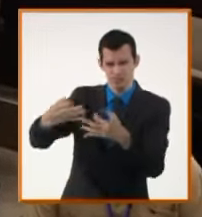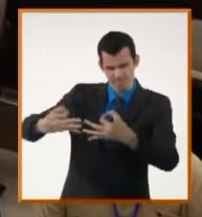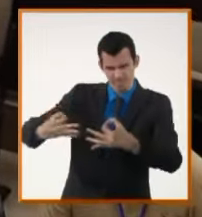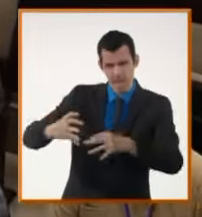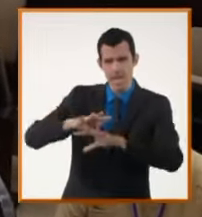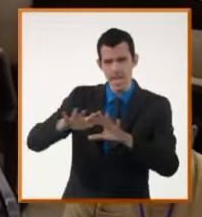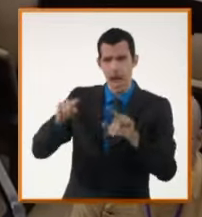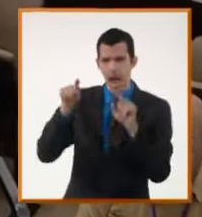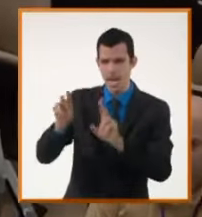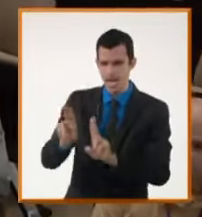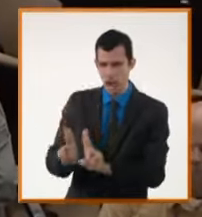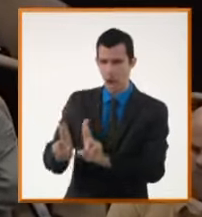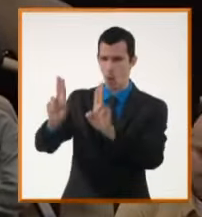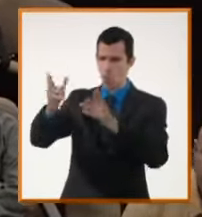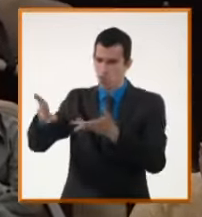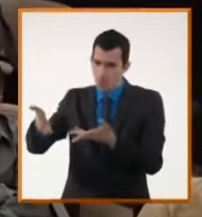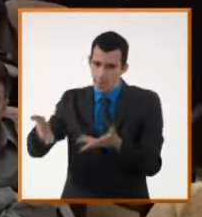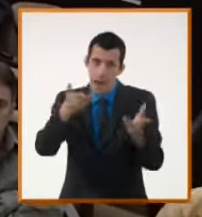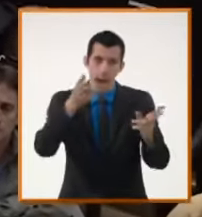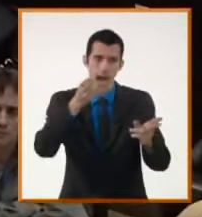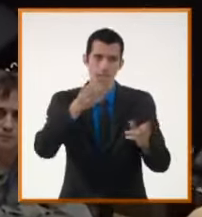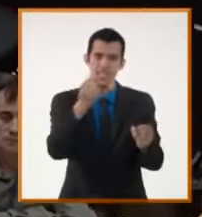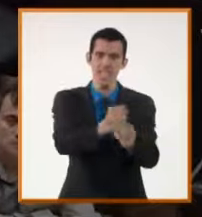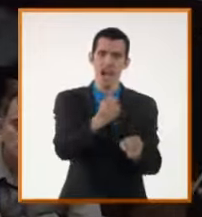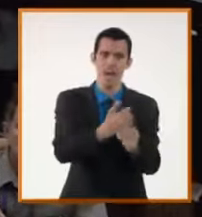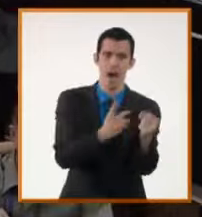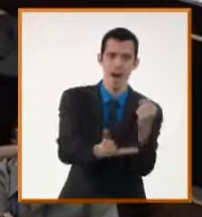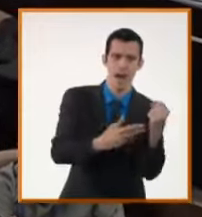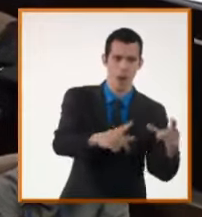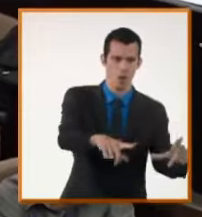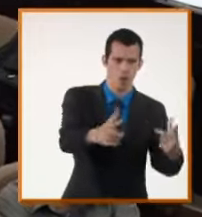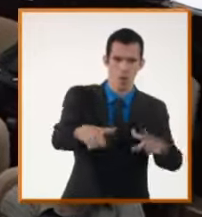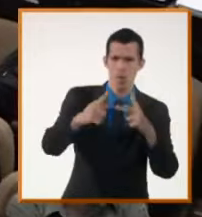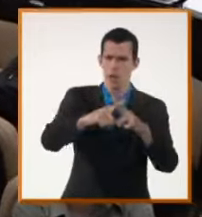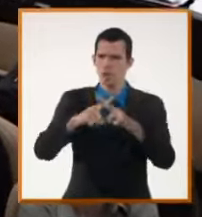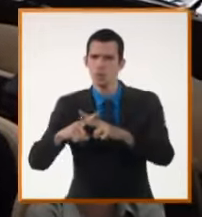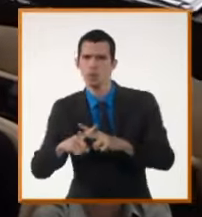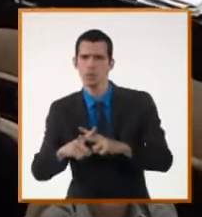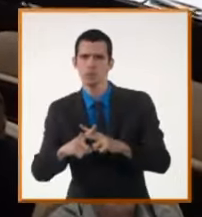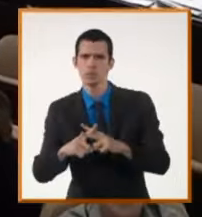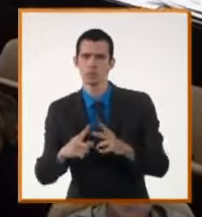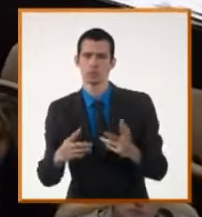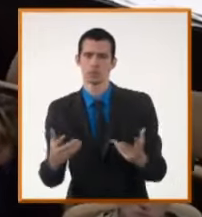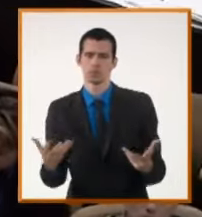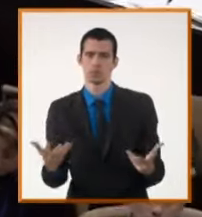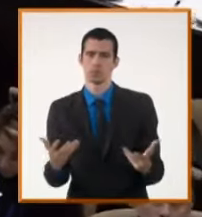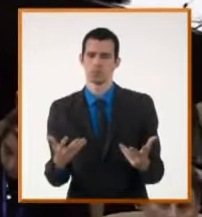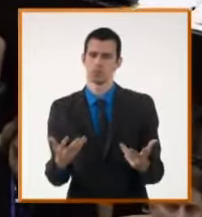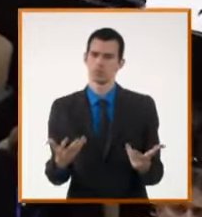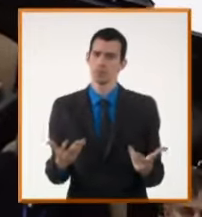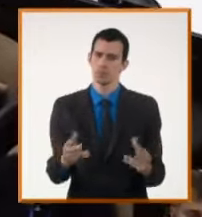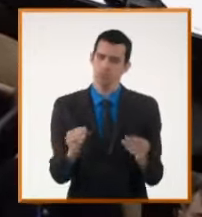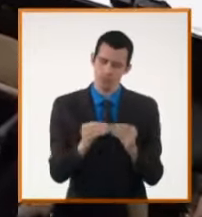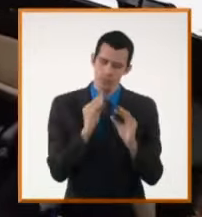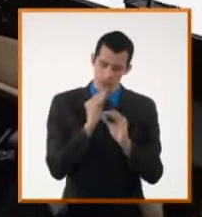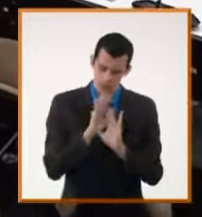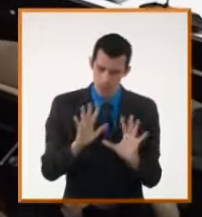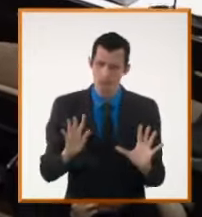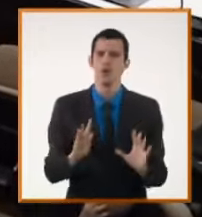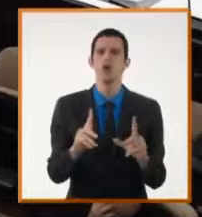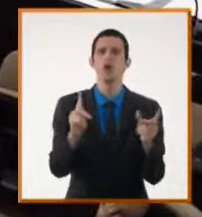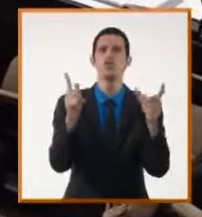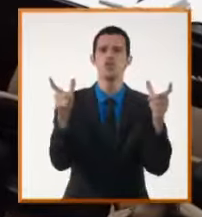tienen que moverse. Nosotros tenemos programas que hay que checar, pero tenemos que ver cómo lo hacemos de la manera más efectiva, evitando tantas